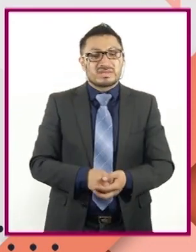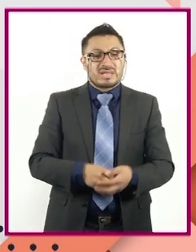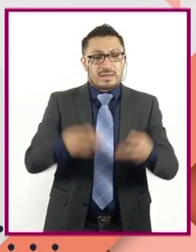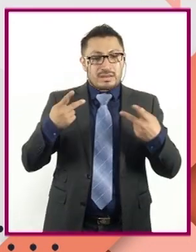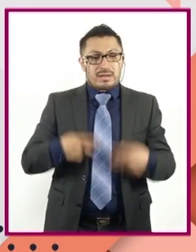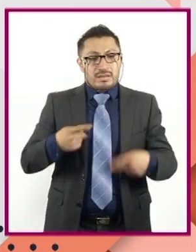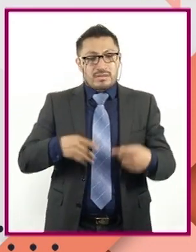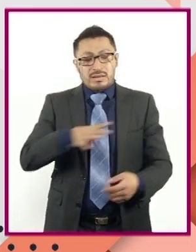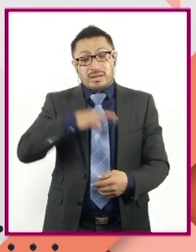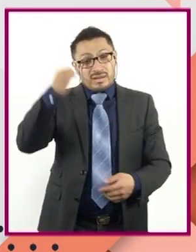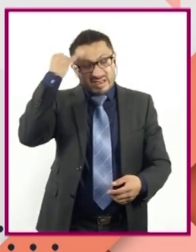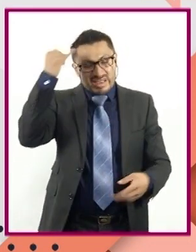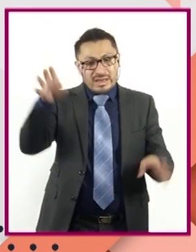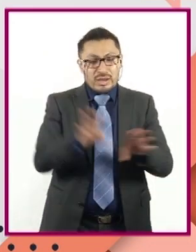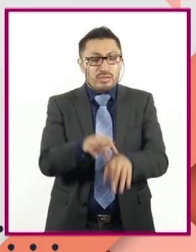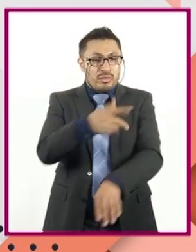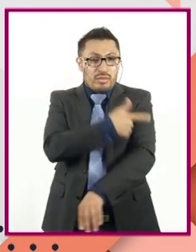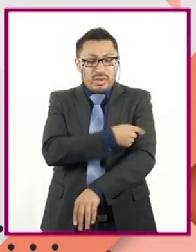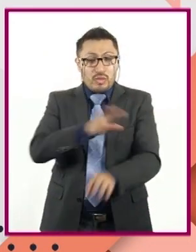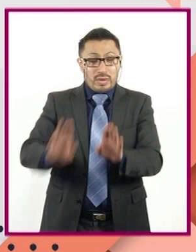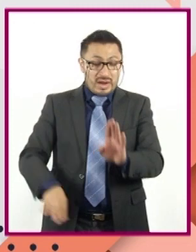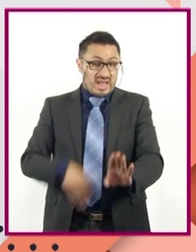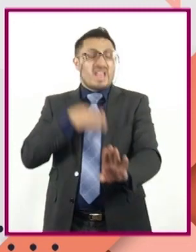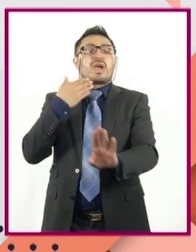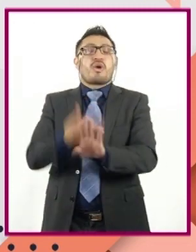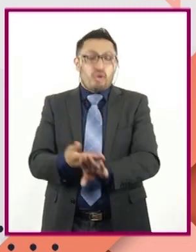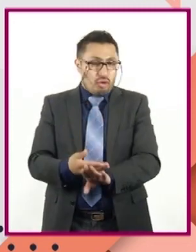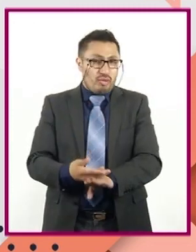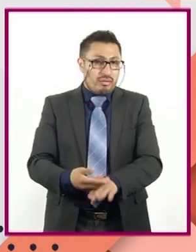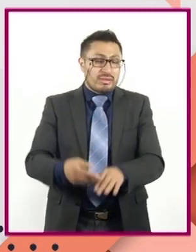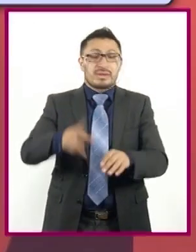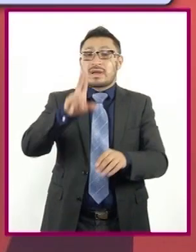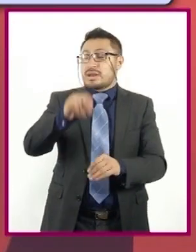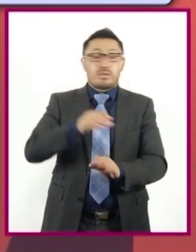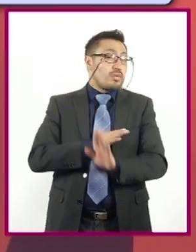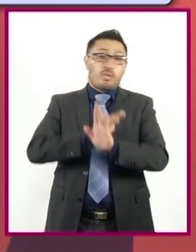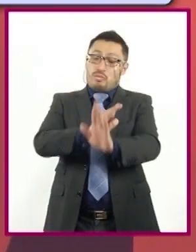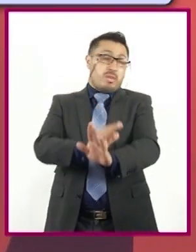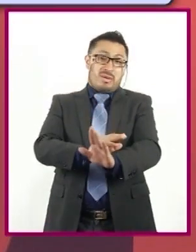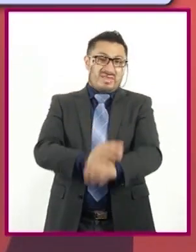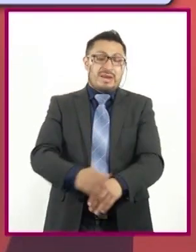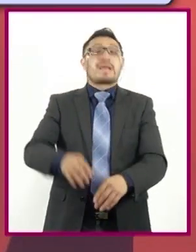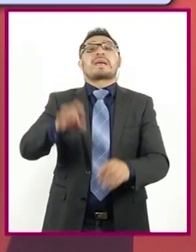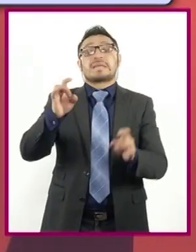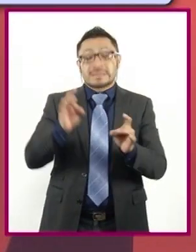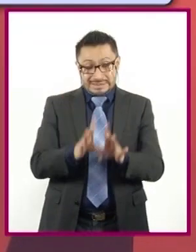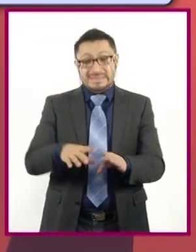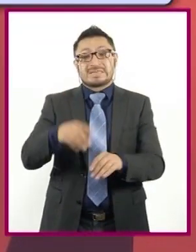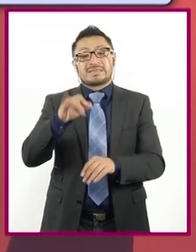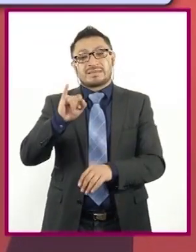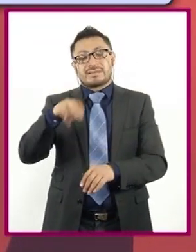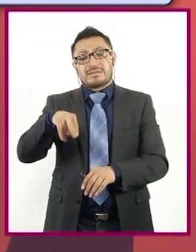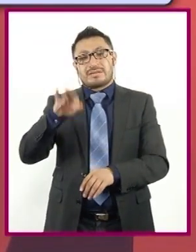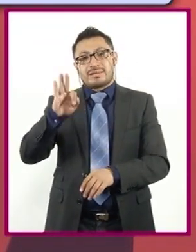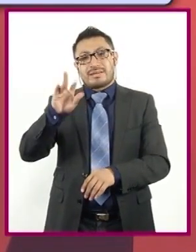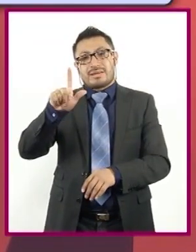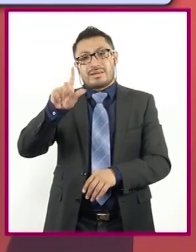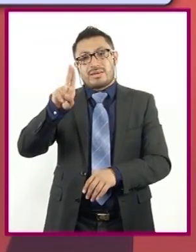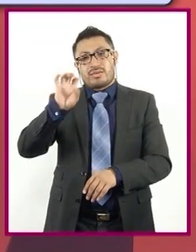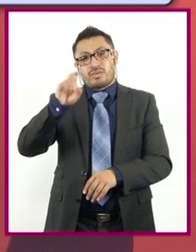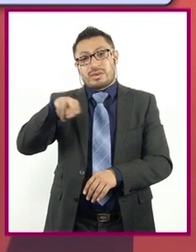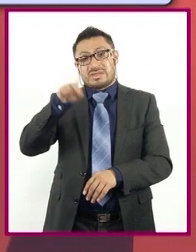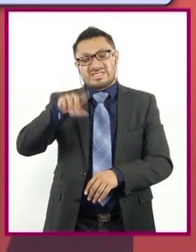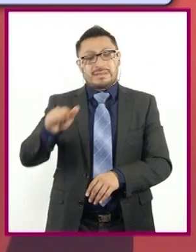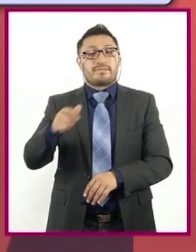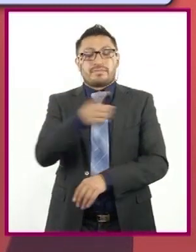la creencia de que la vacuna provoca influenza en lugar de prevenirla. La población debe vacunarse entre octubre y noviembre